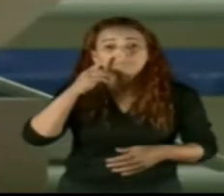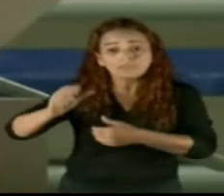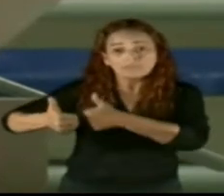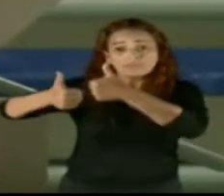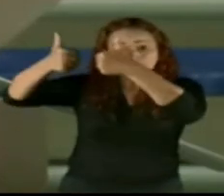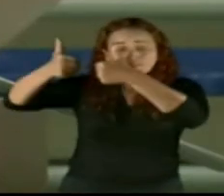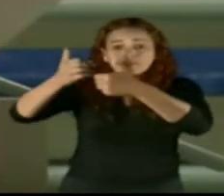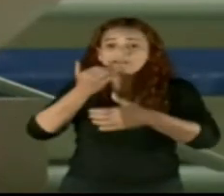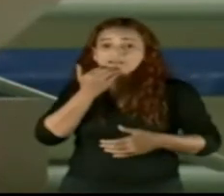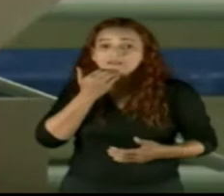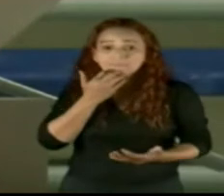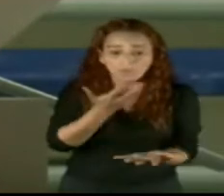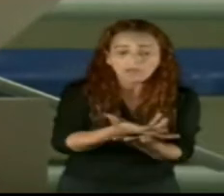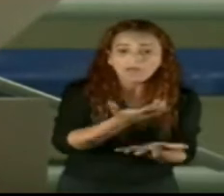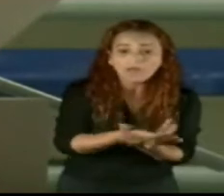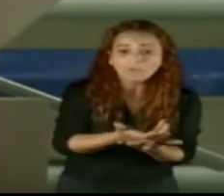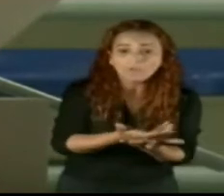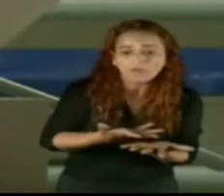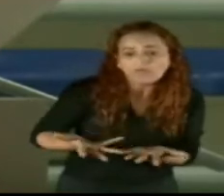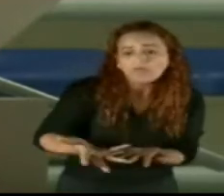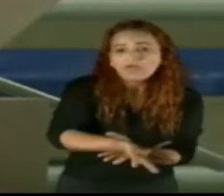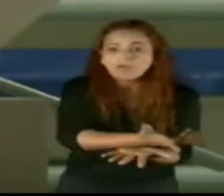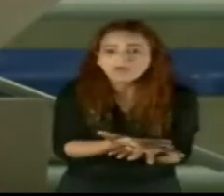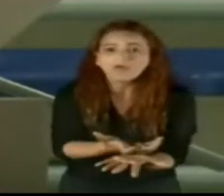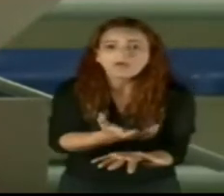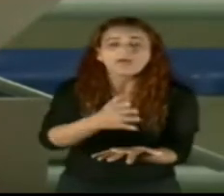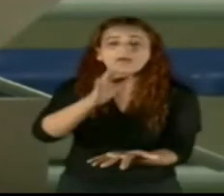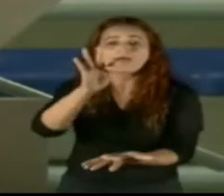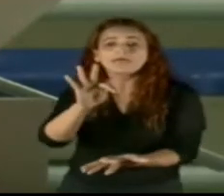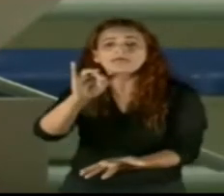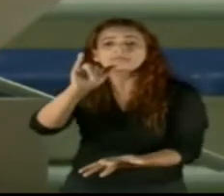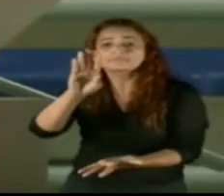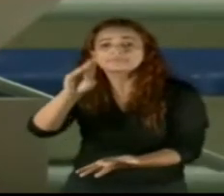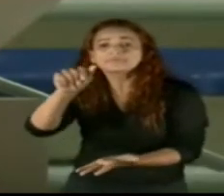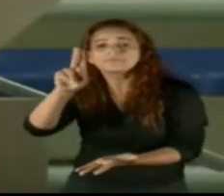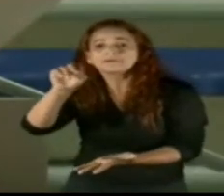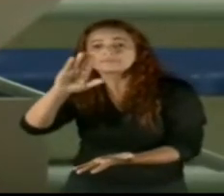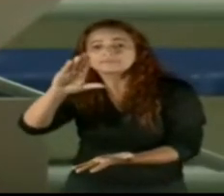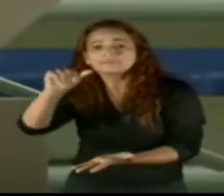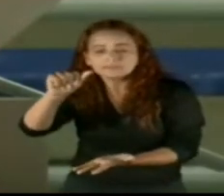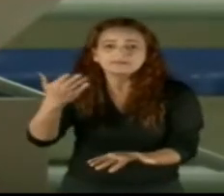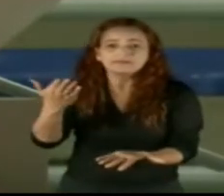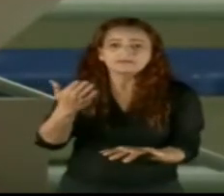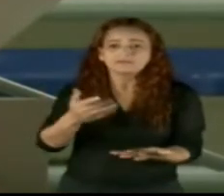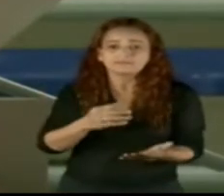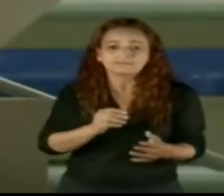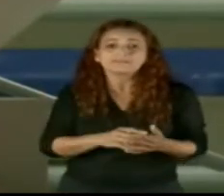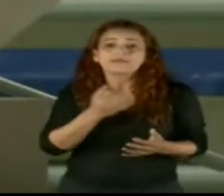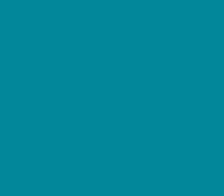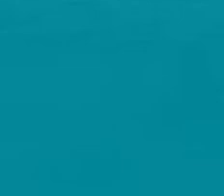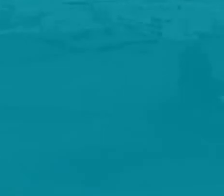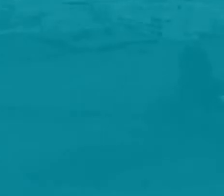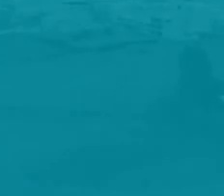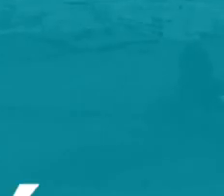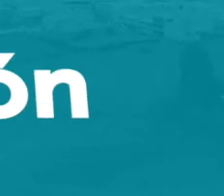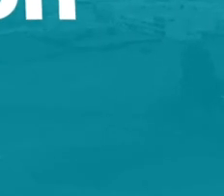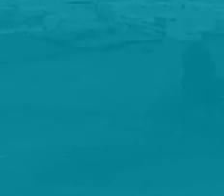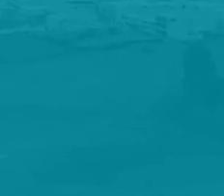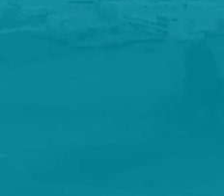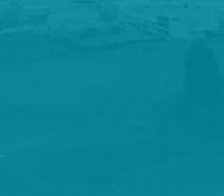que cruzan el charco del humedal Tierrita, no pueden hacer nada.